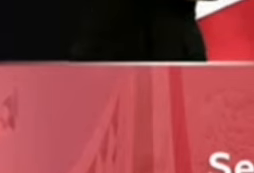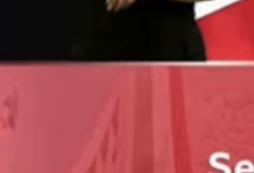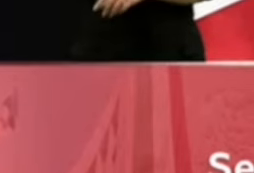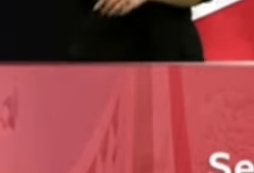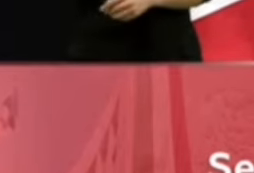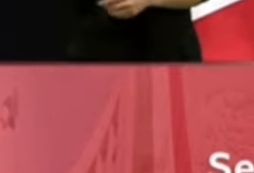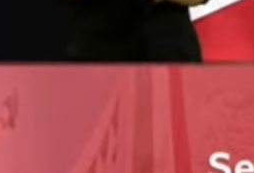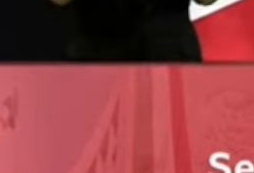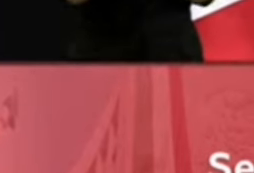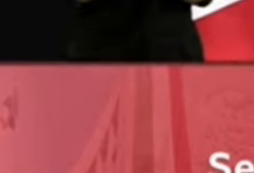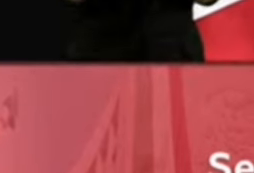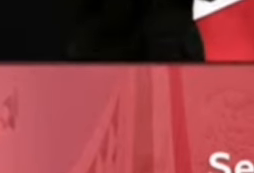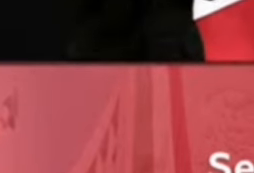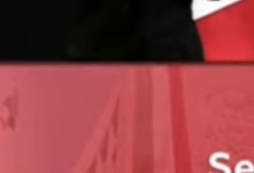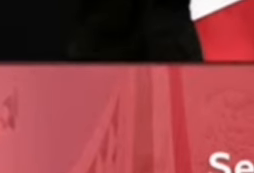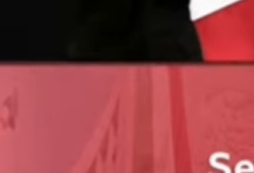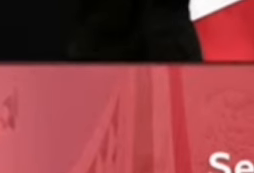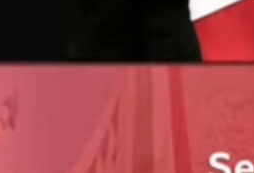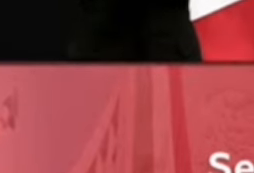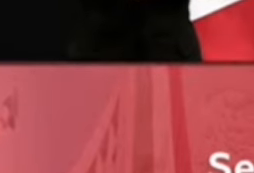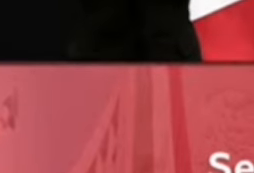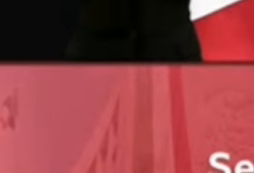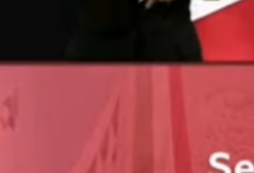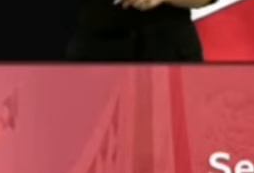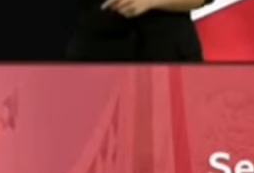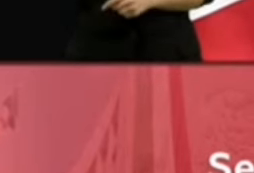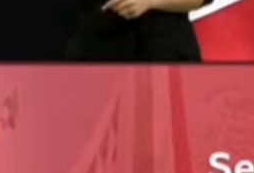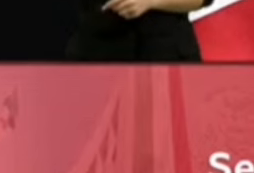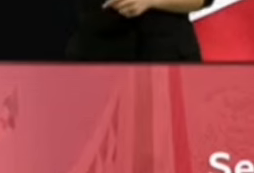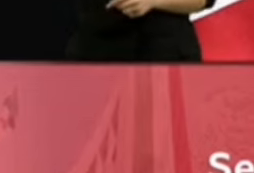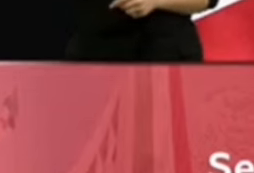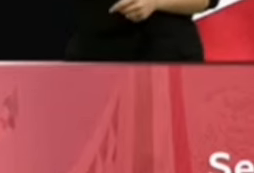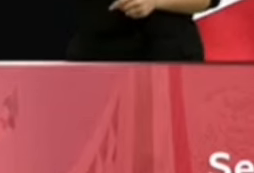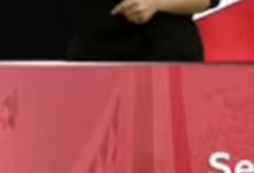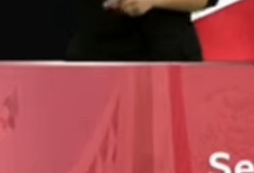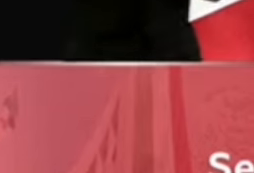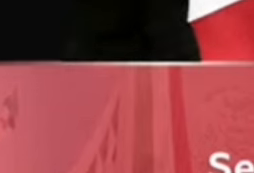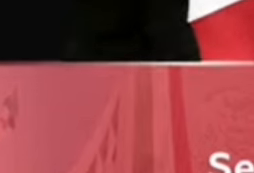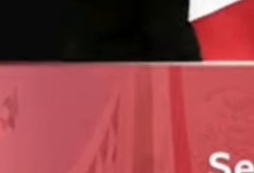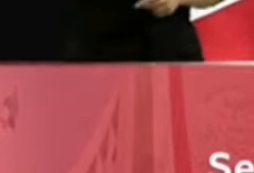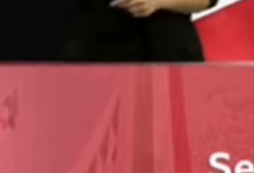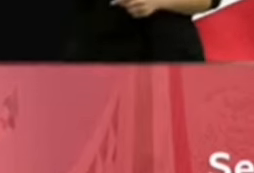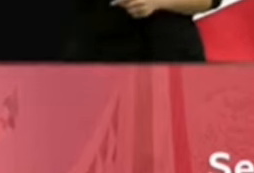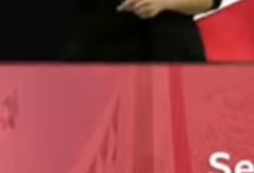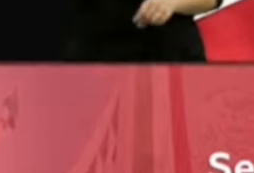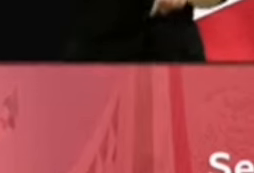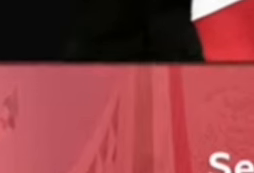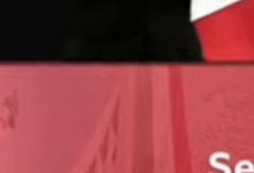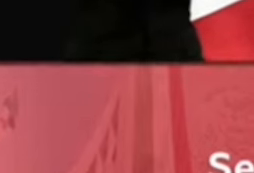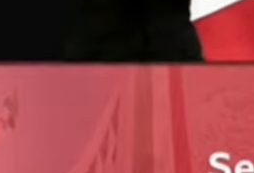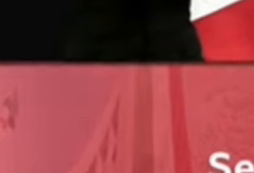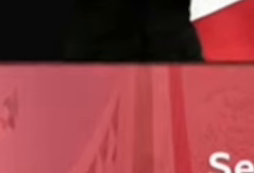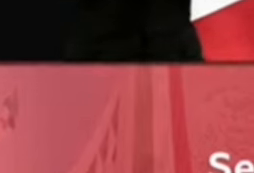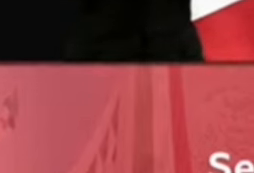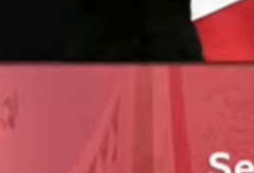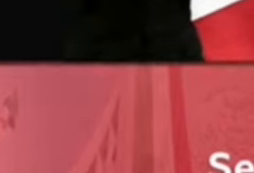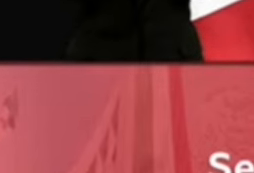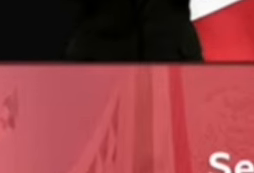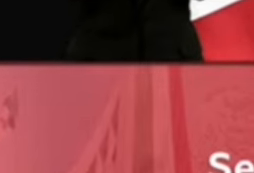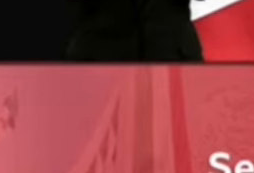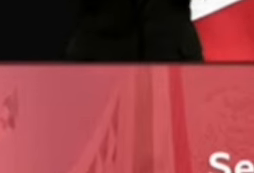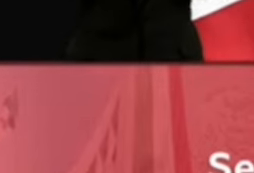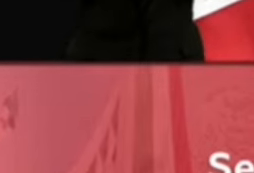hacia algún senador o senadora y cada quien hágase responsable de sus actos en la